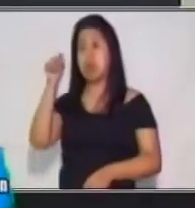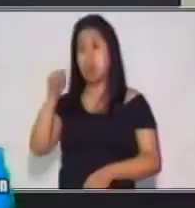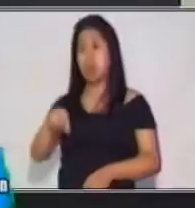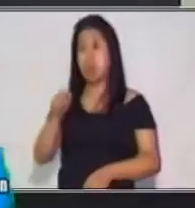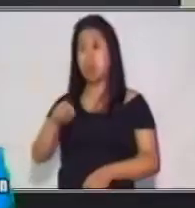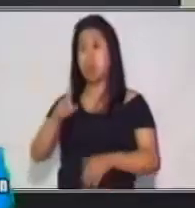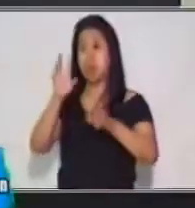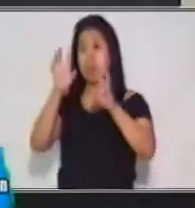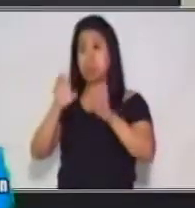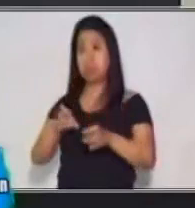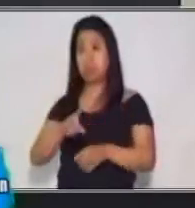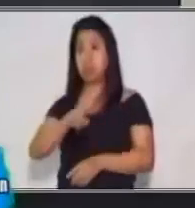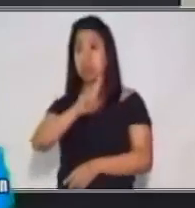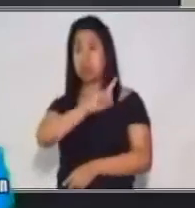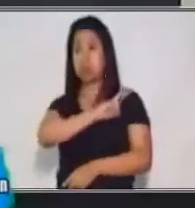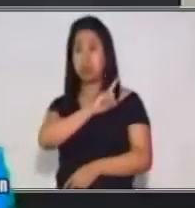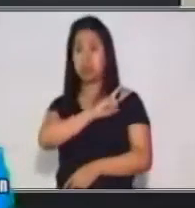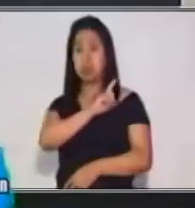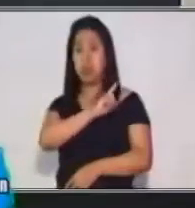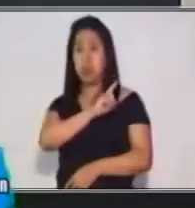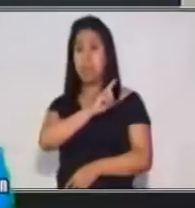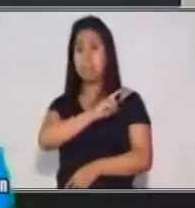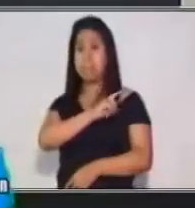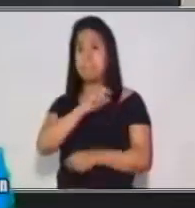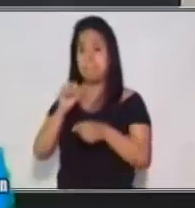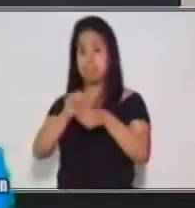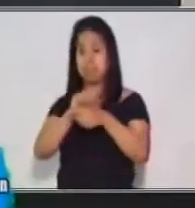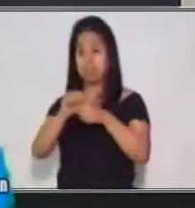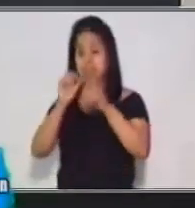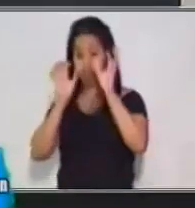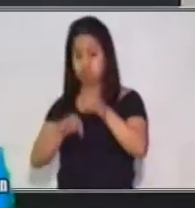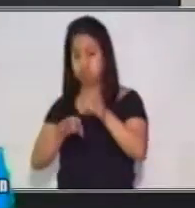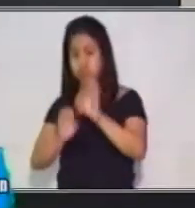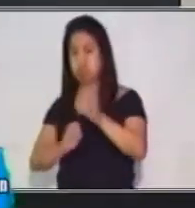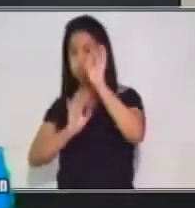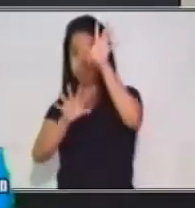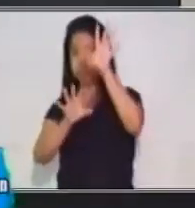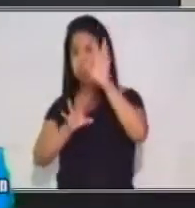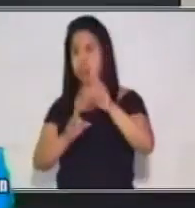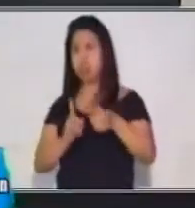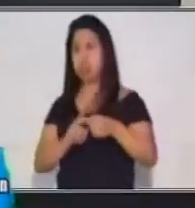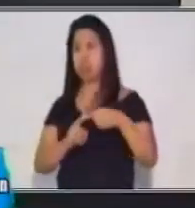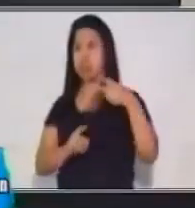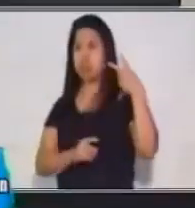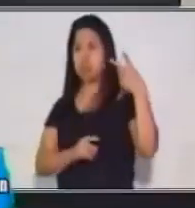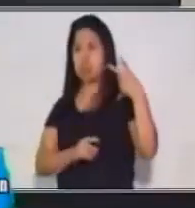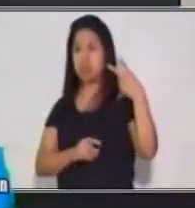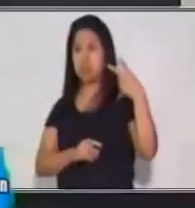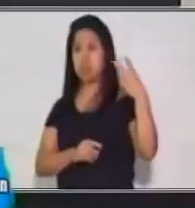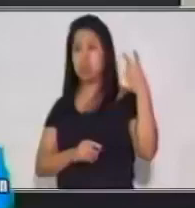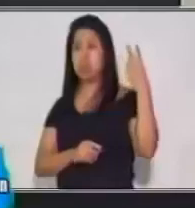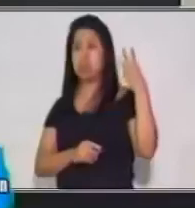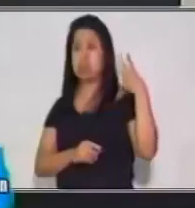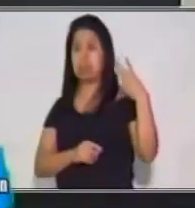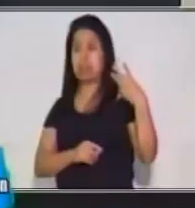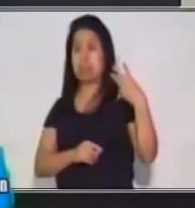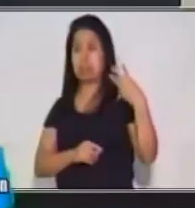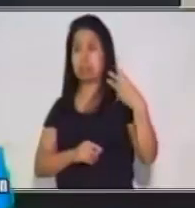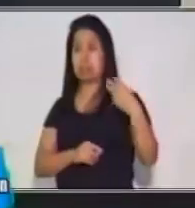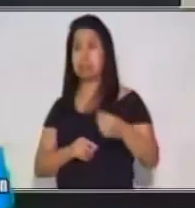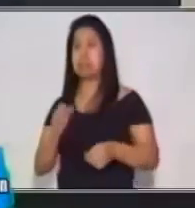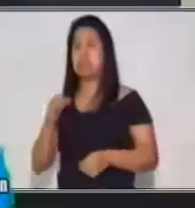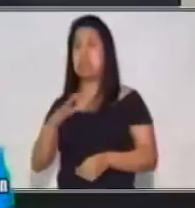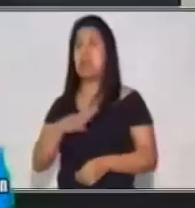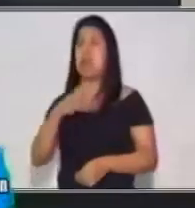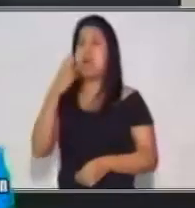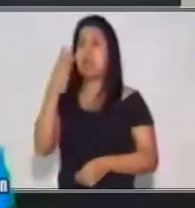únicamente marcaron baloncesto. Nos damos cuenta que todavía no hemos encontrado ninguno y aquí hay